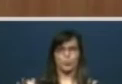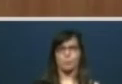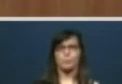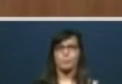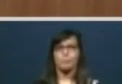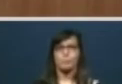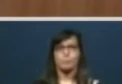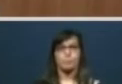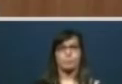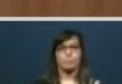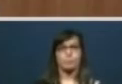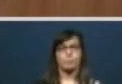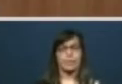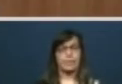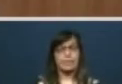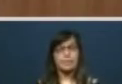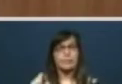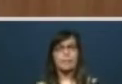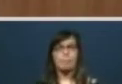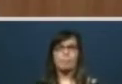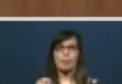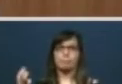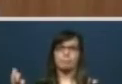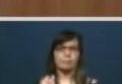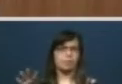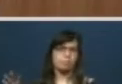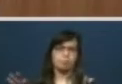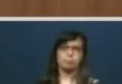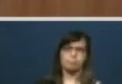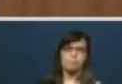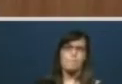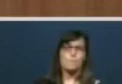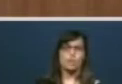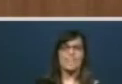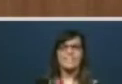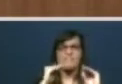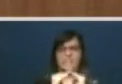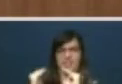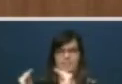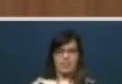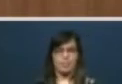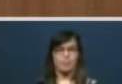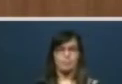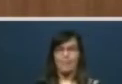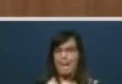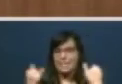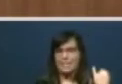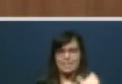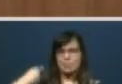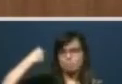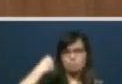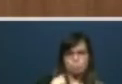en este punto procede a aludir a nuestra política de vivienda el impacto de la crisis nos ha obligado a una completa